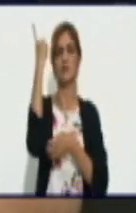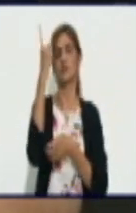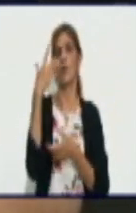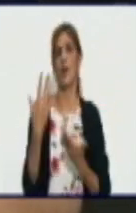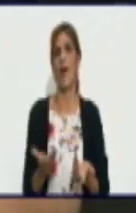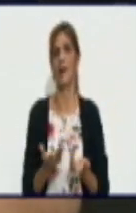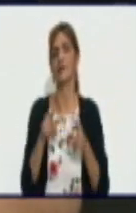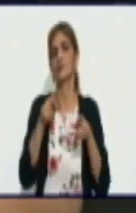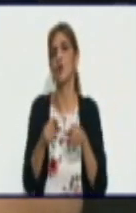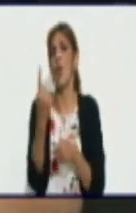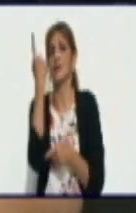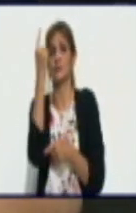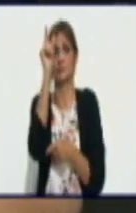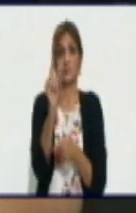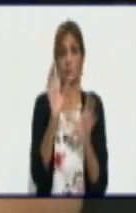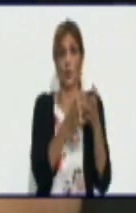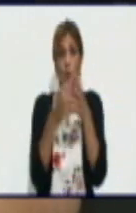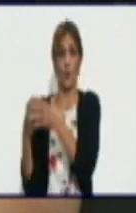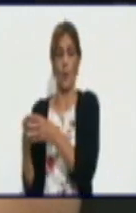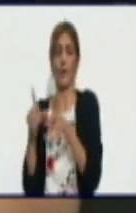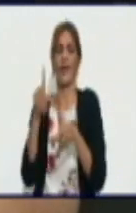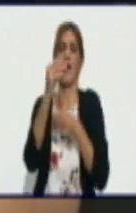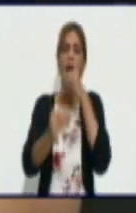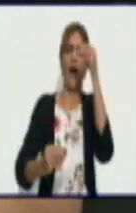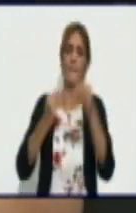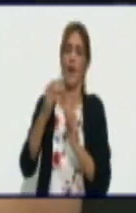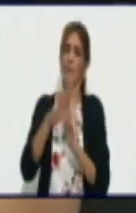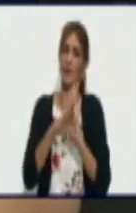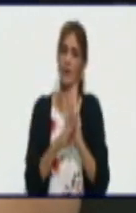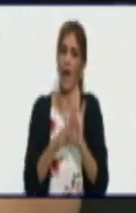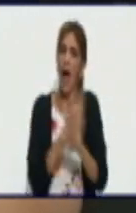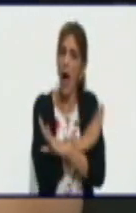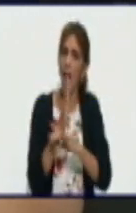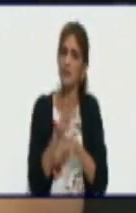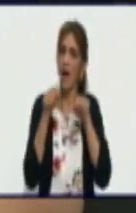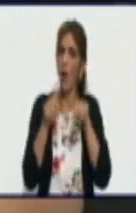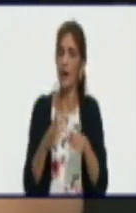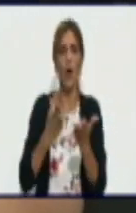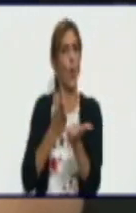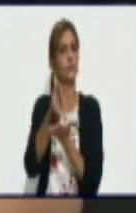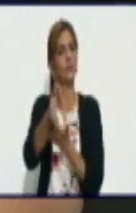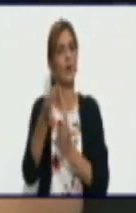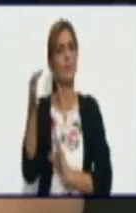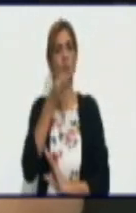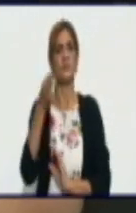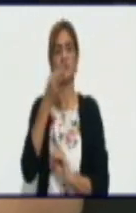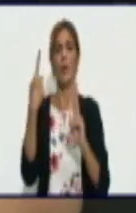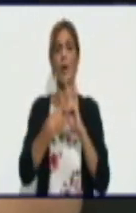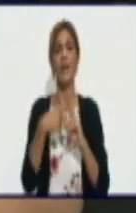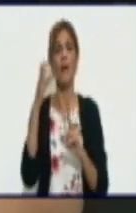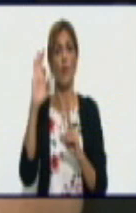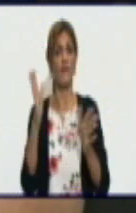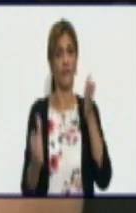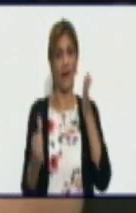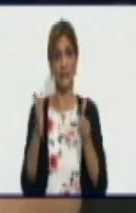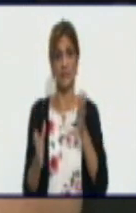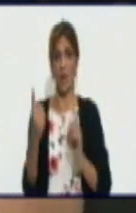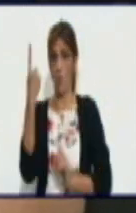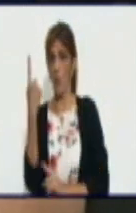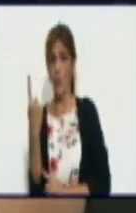alguna medida. Y hasta el momento no se modifica nada. Continúa el municipio de Bayamo en fase de transmisión autóctona